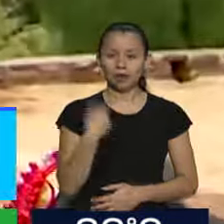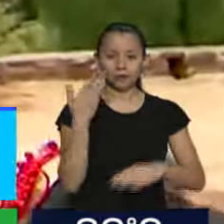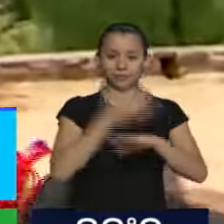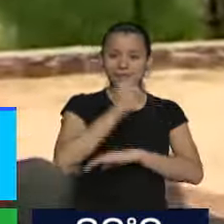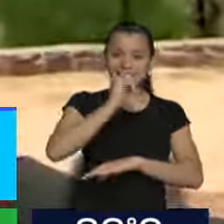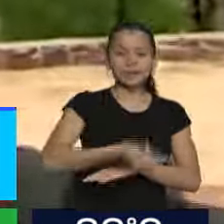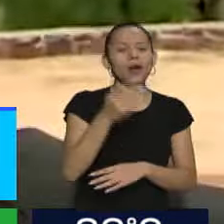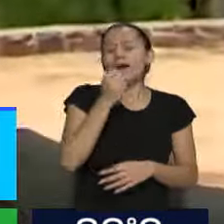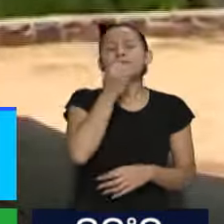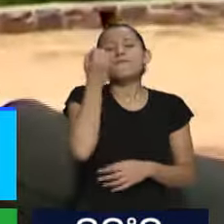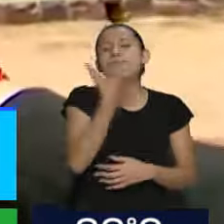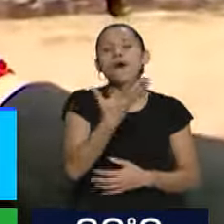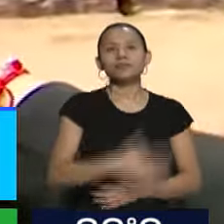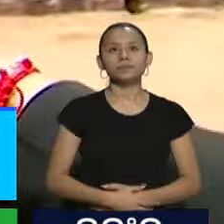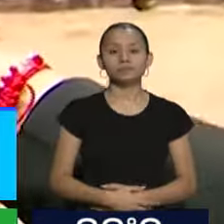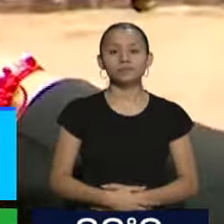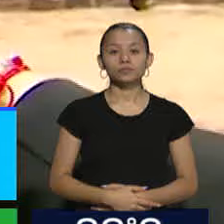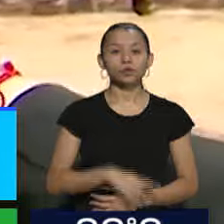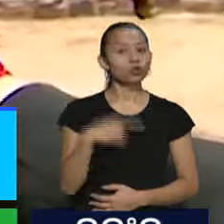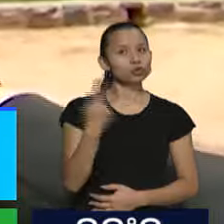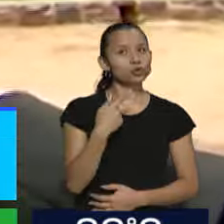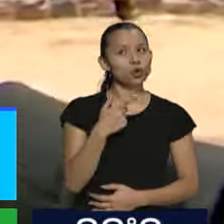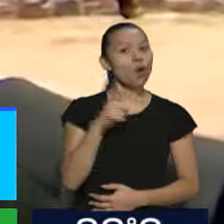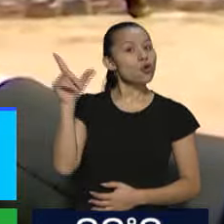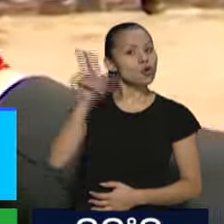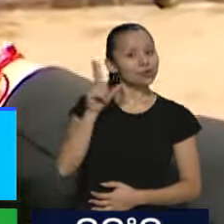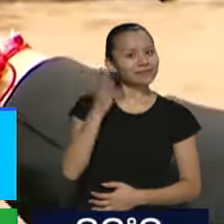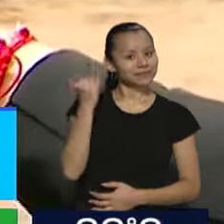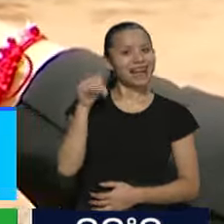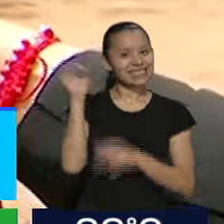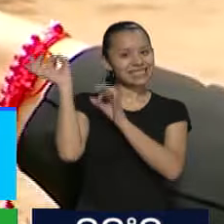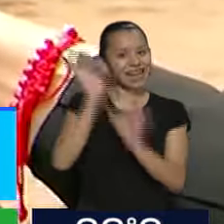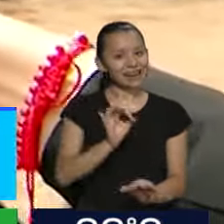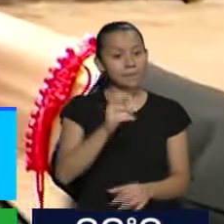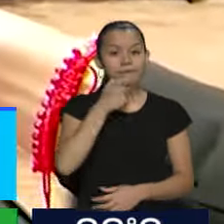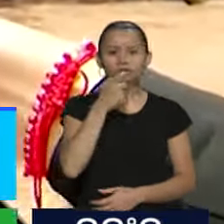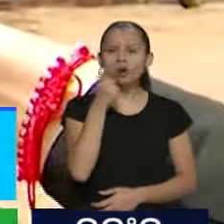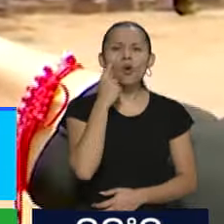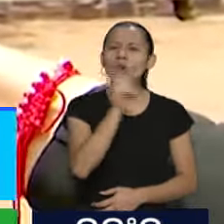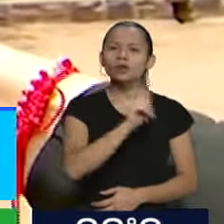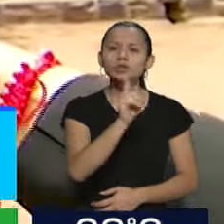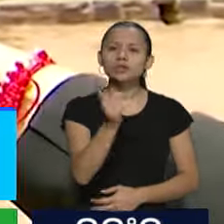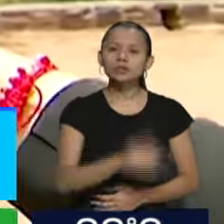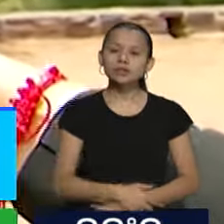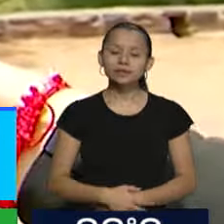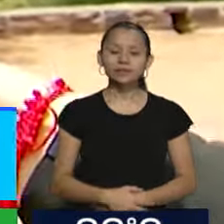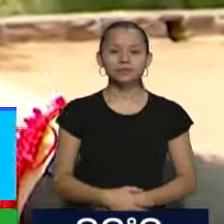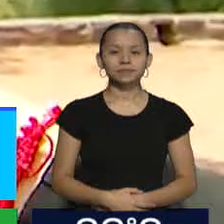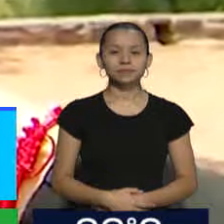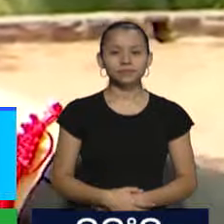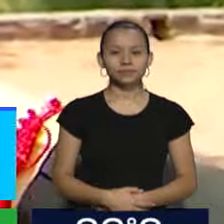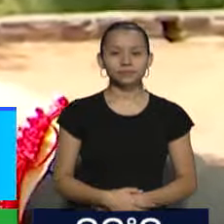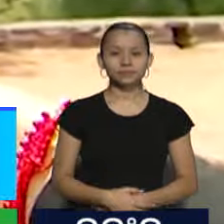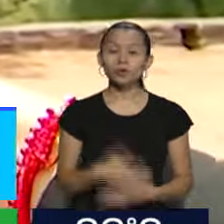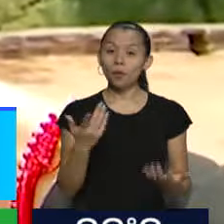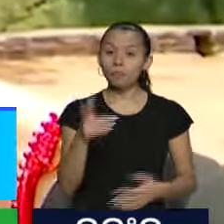Ya llegamos el lunes. El lunes no conocíamos Mendoza. Así que no, me